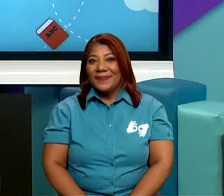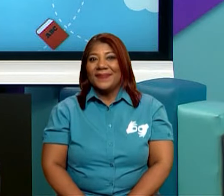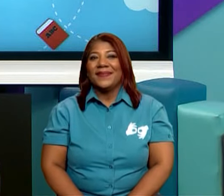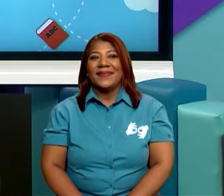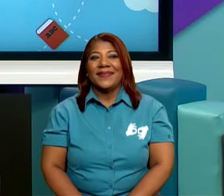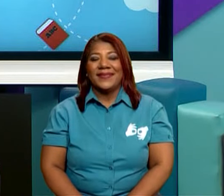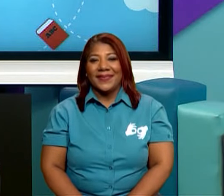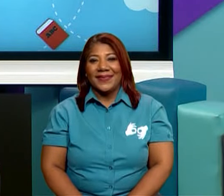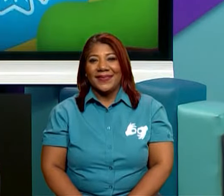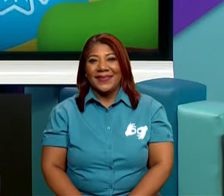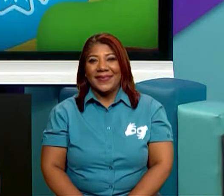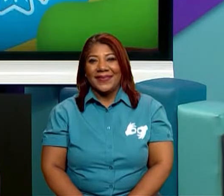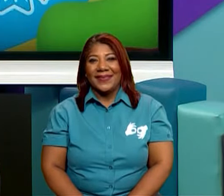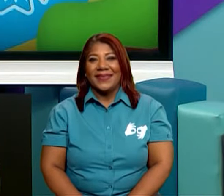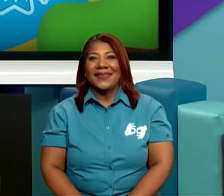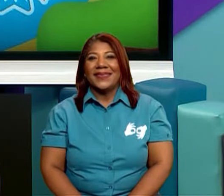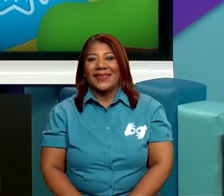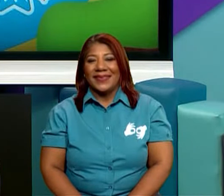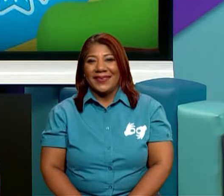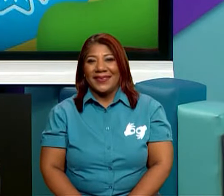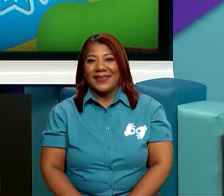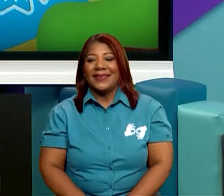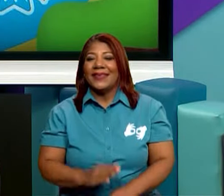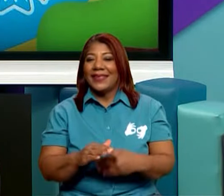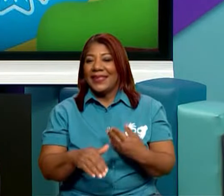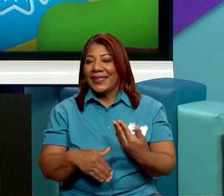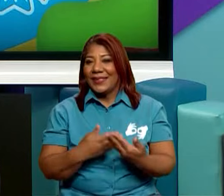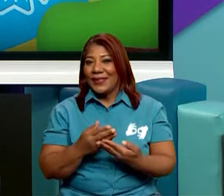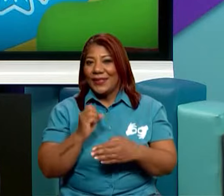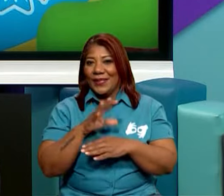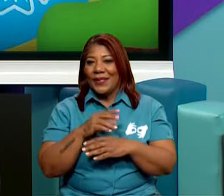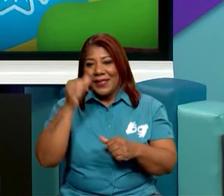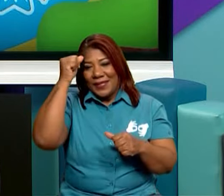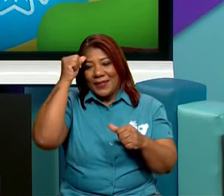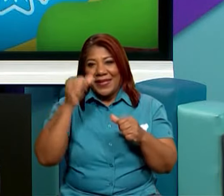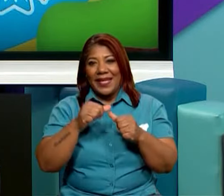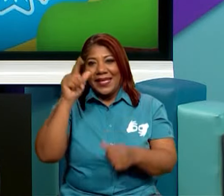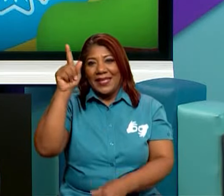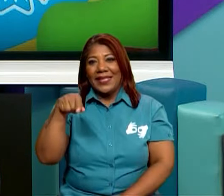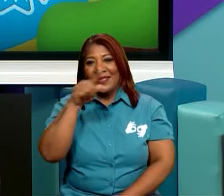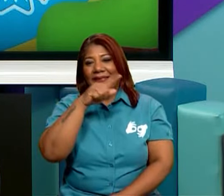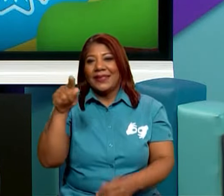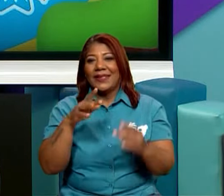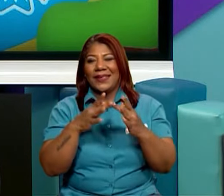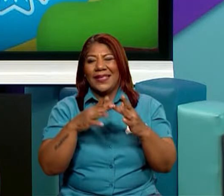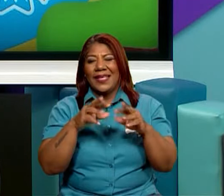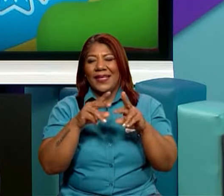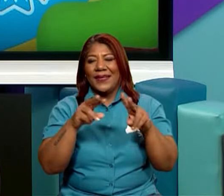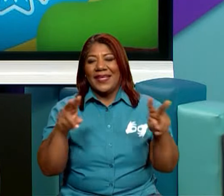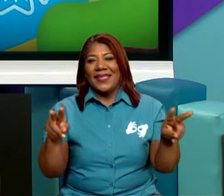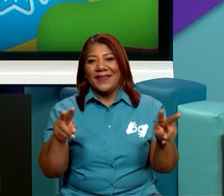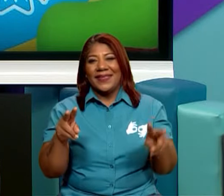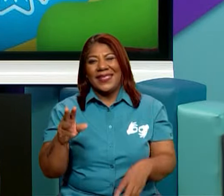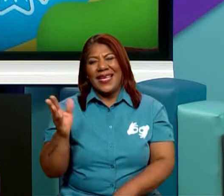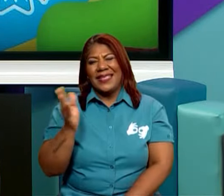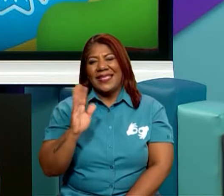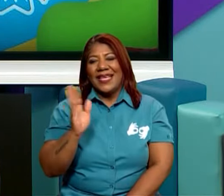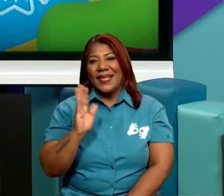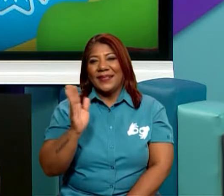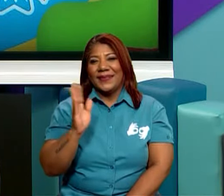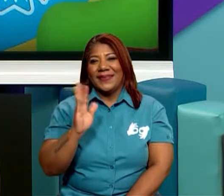Entonces, y esto sería entonces todo por el día de hoy. Y recuerda entonces que la estrella se conecta con la